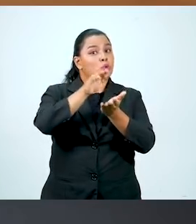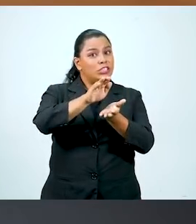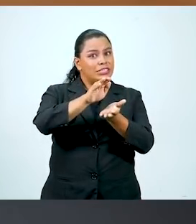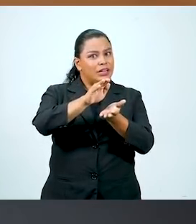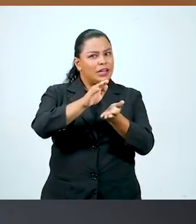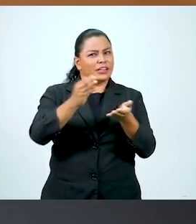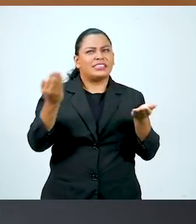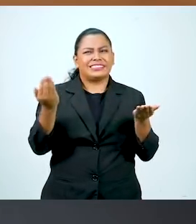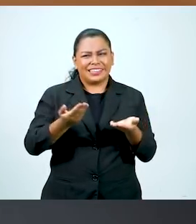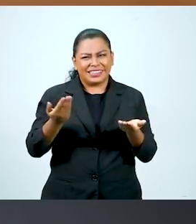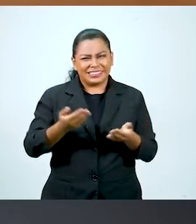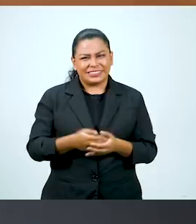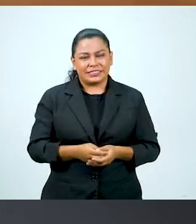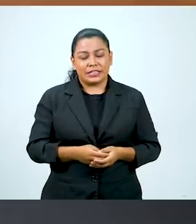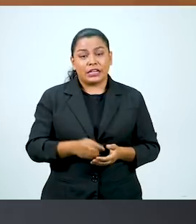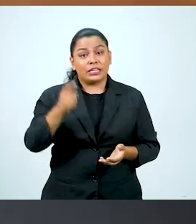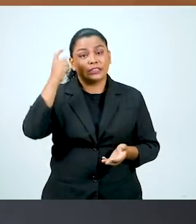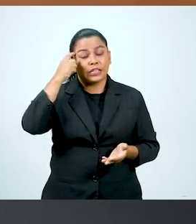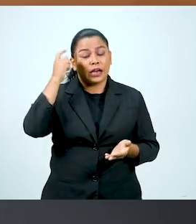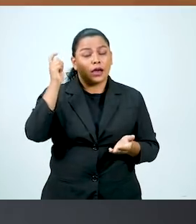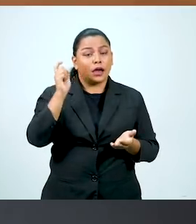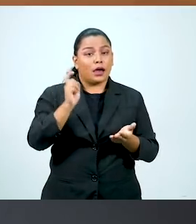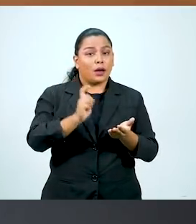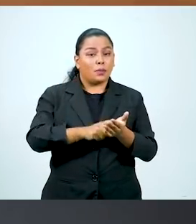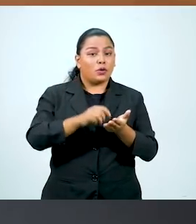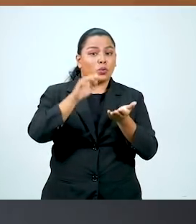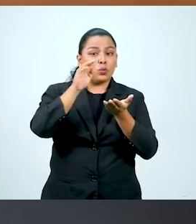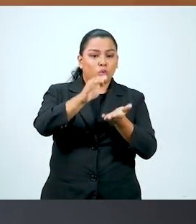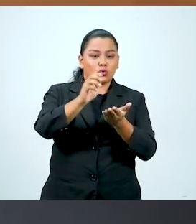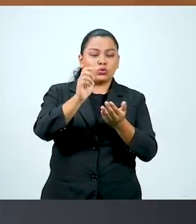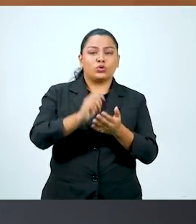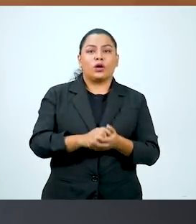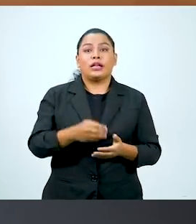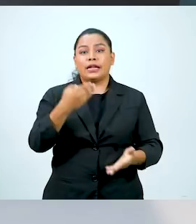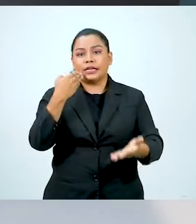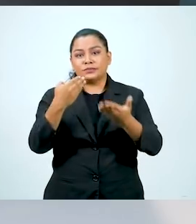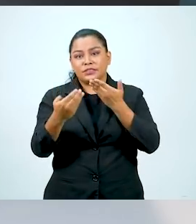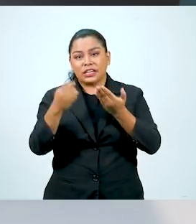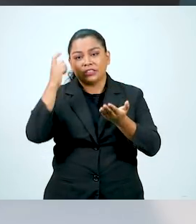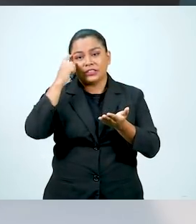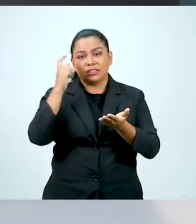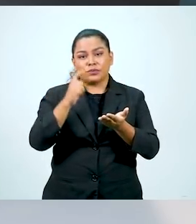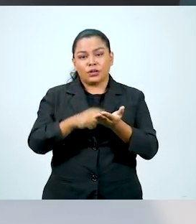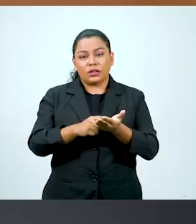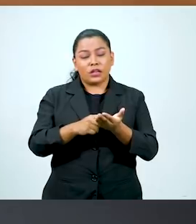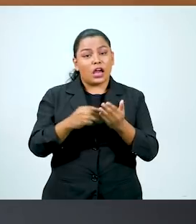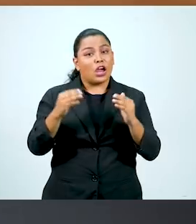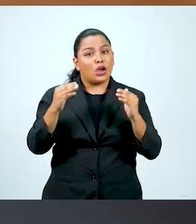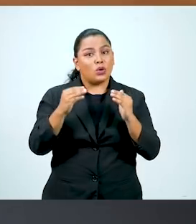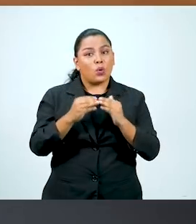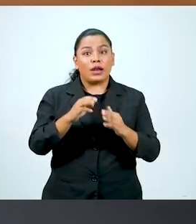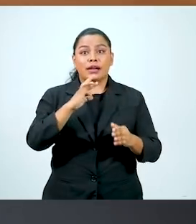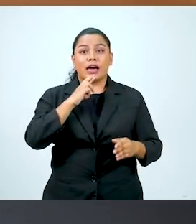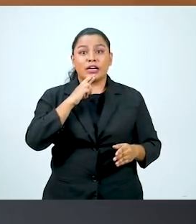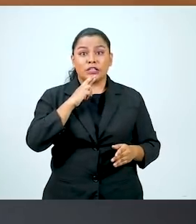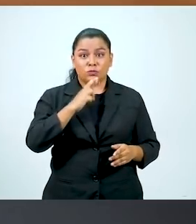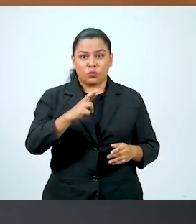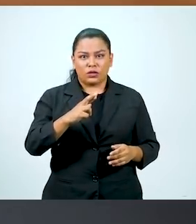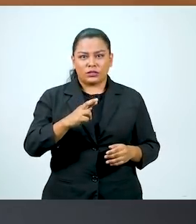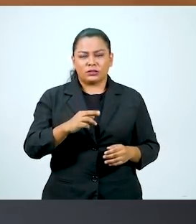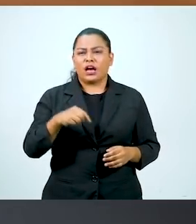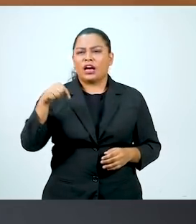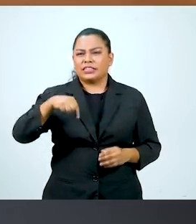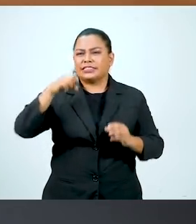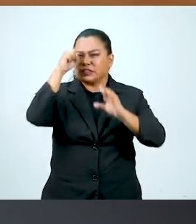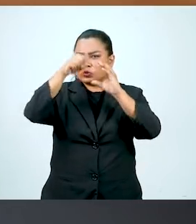en estas encontraremos la prueba de unidad, el descriptor de la prueba y el solucionario. Para esto se ha elaborado